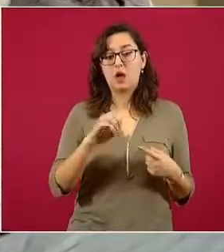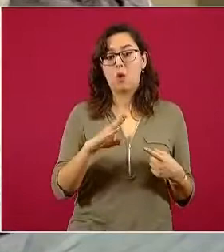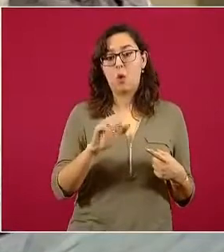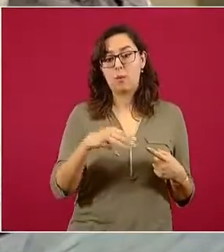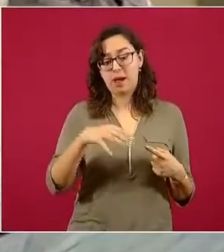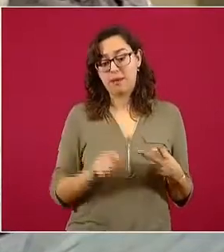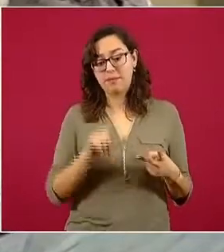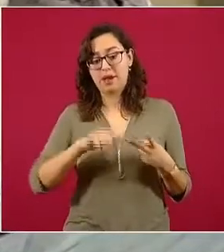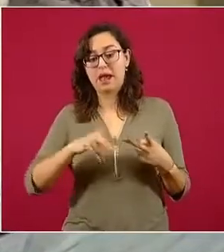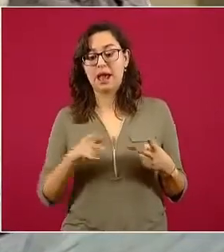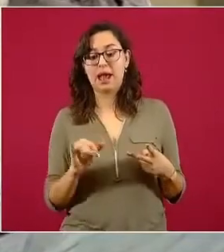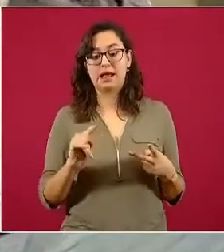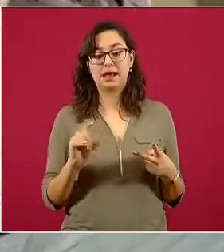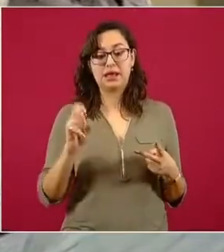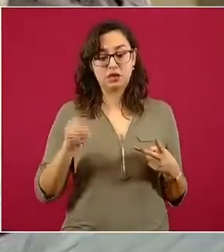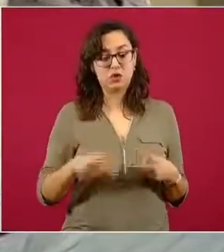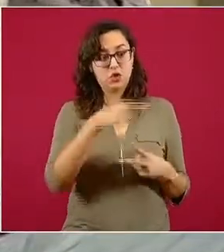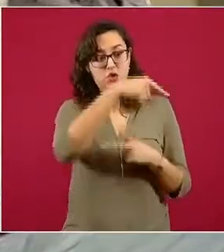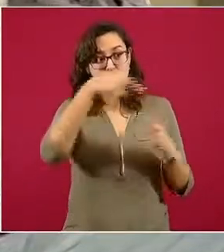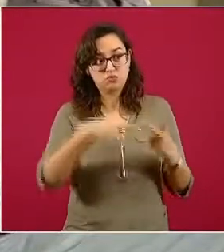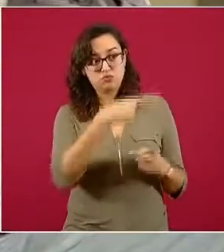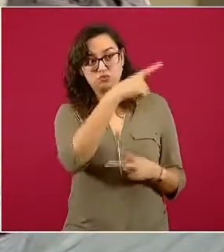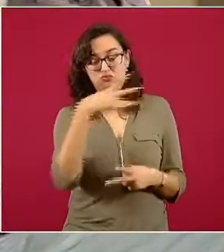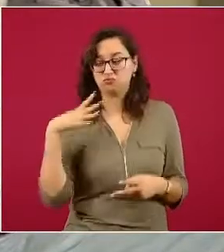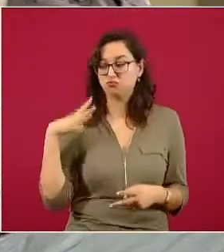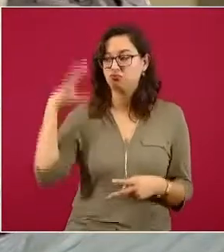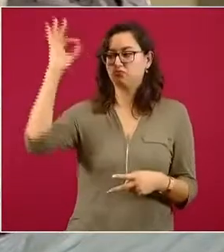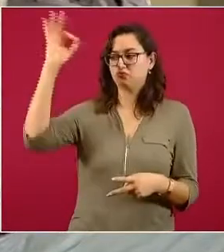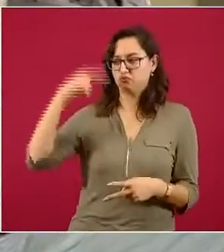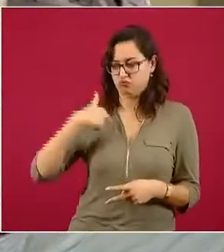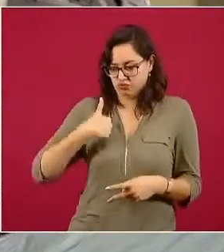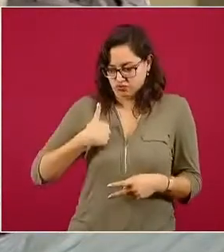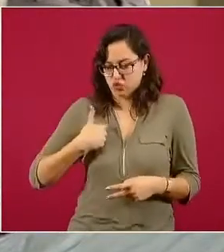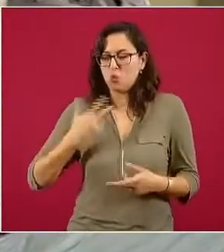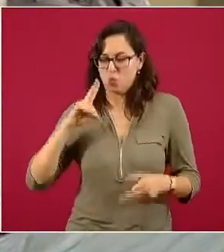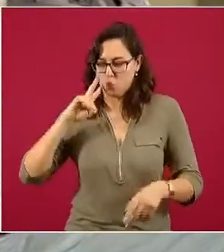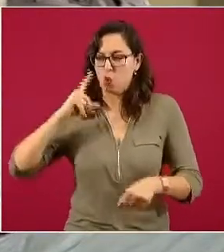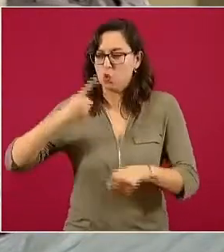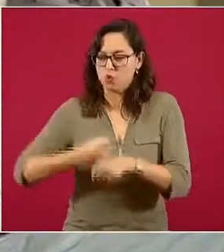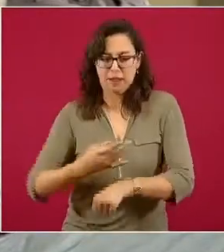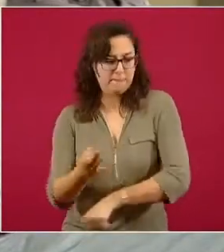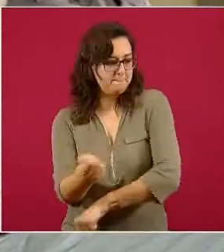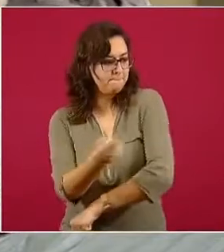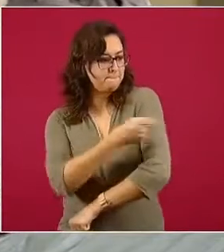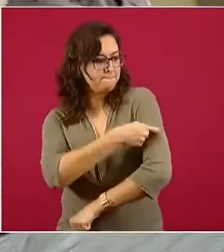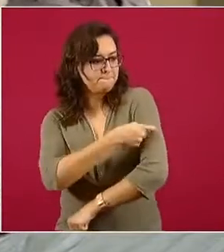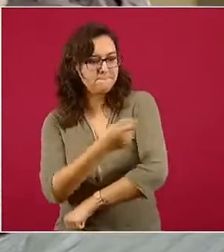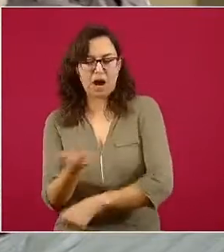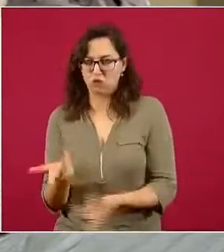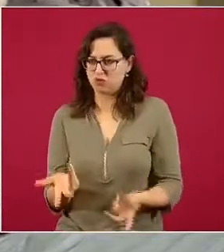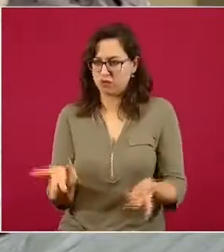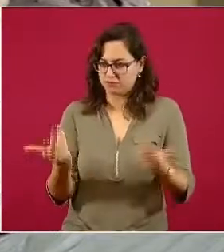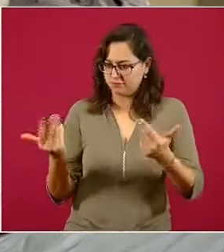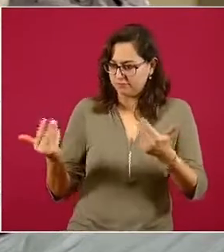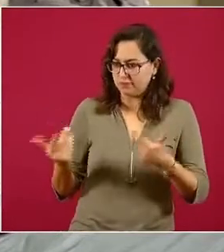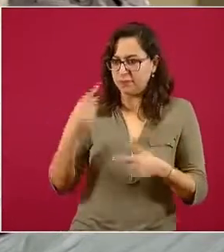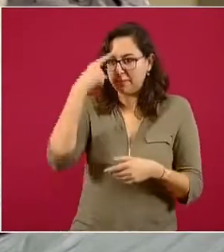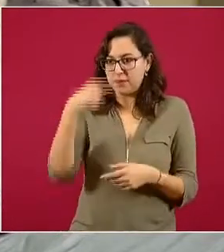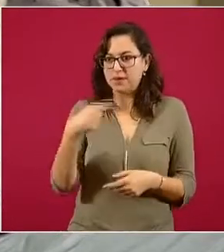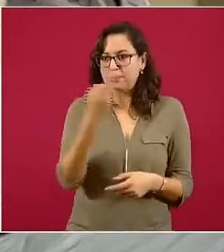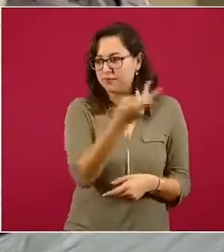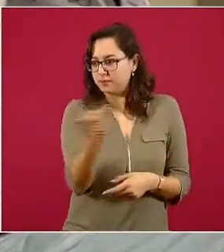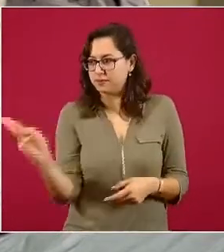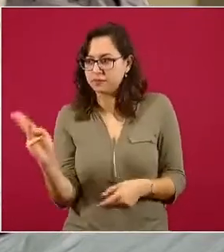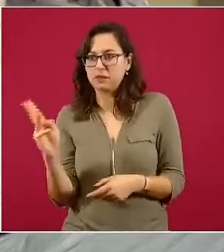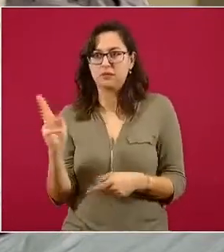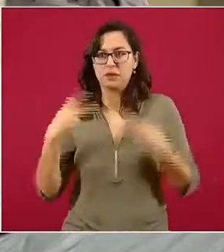como voluntarios para recibir esta vacuna de Pfizer para animar a los estadounidenses a que sin ningún temor se acudan a